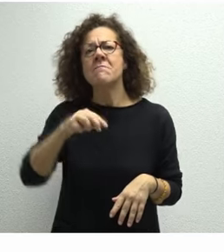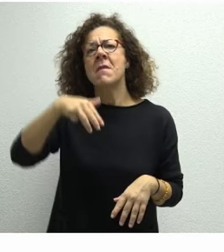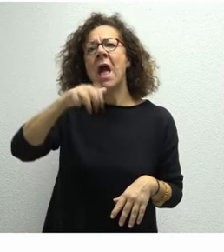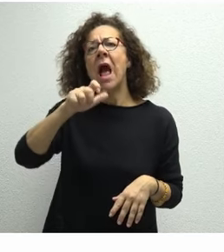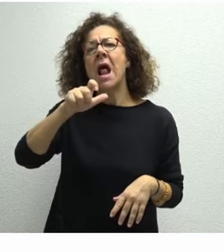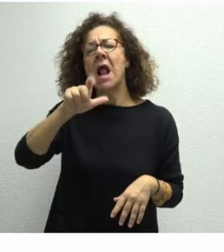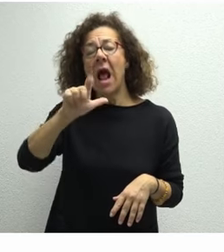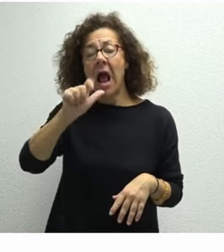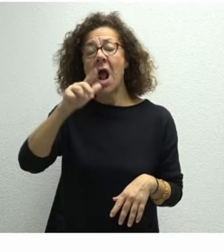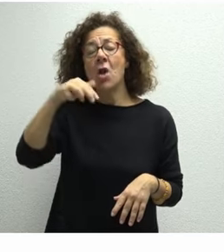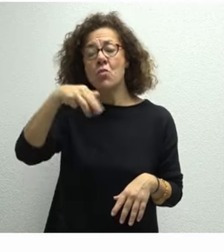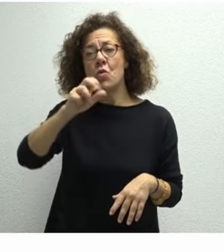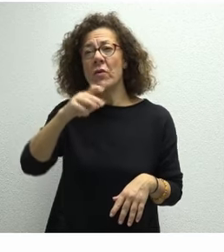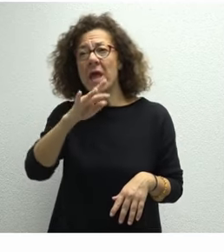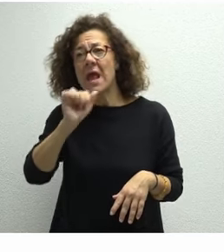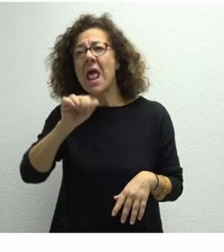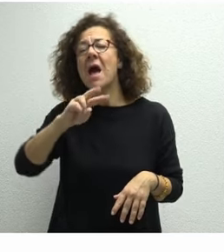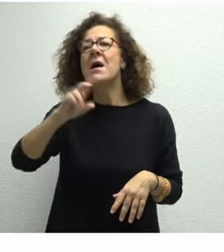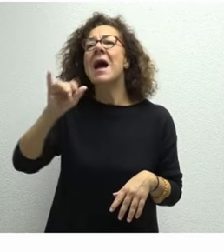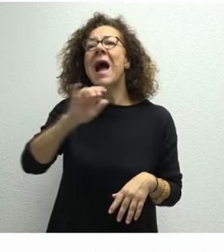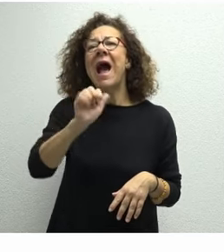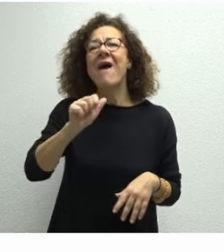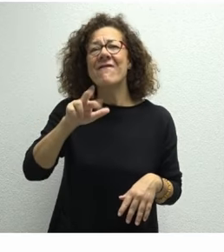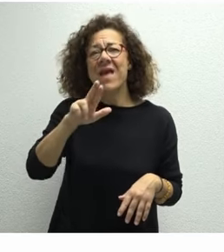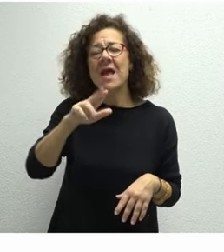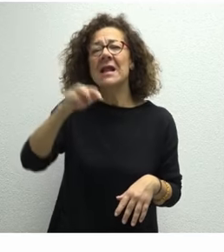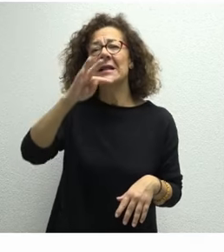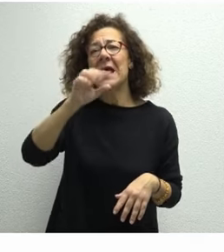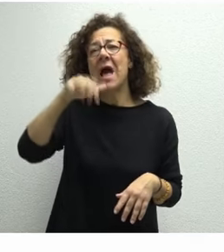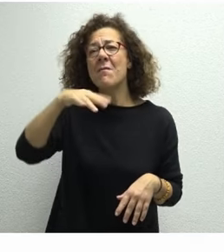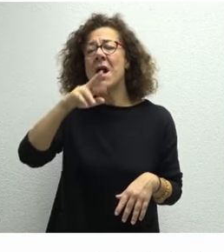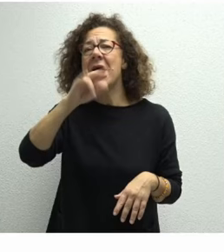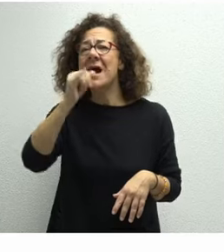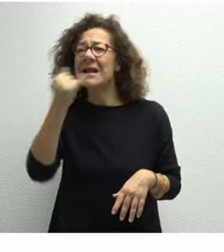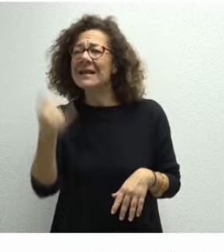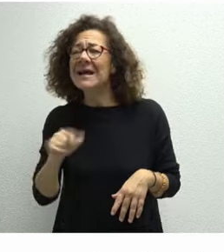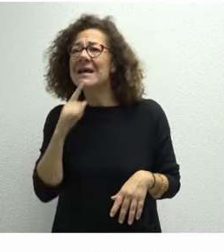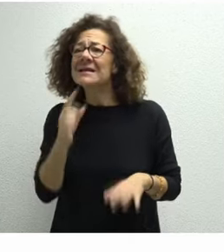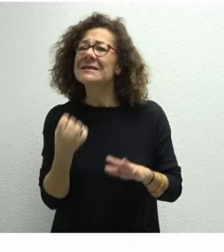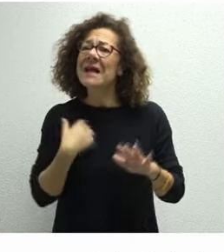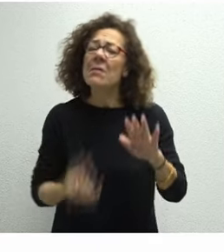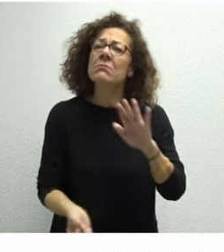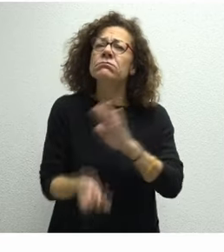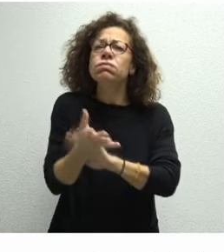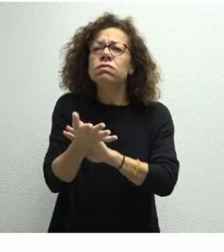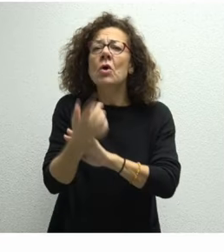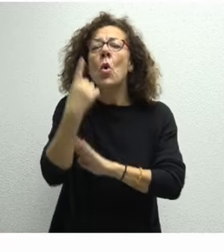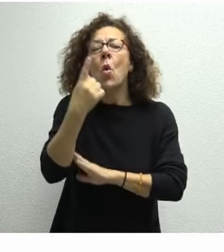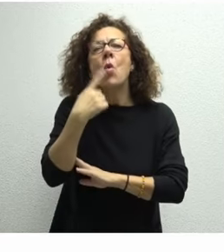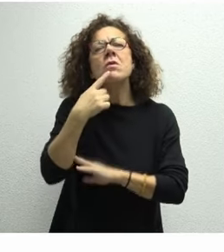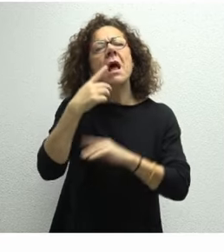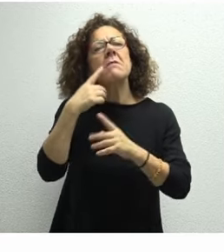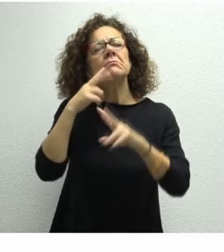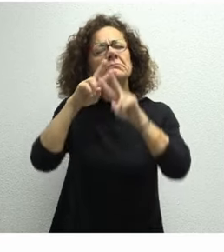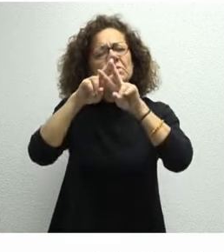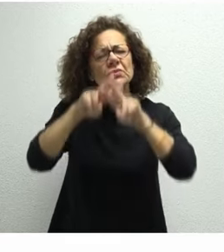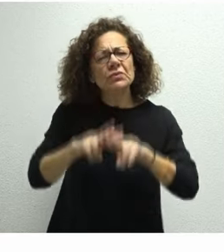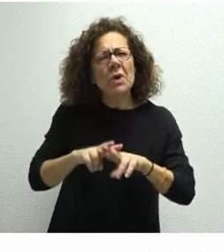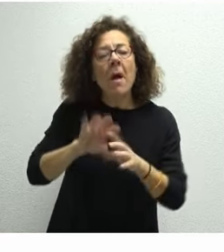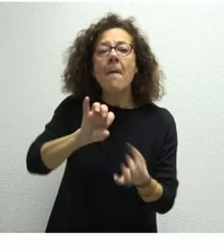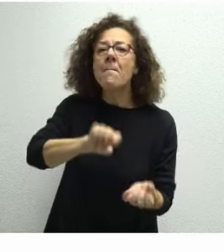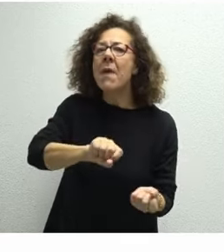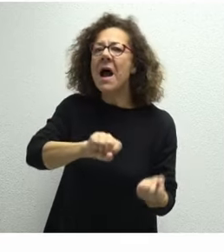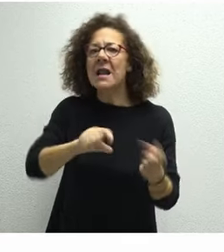eh pera Rueda eh Javier tamarit eh estaban lanzándole muy